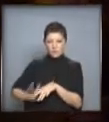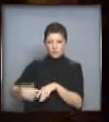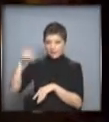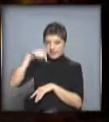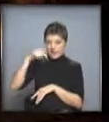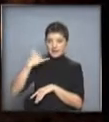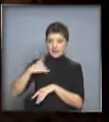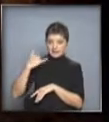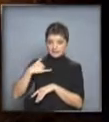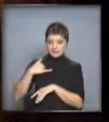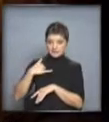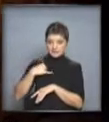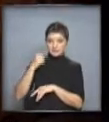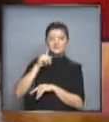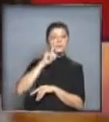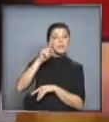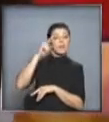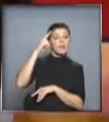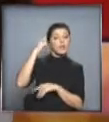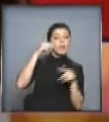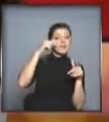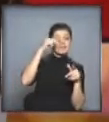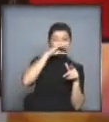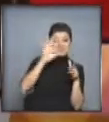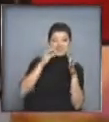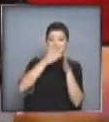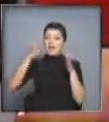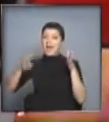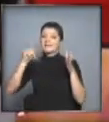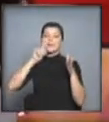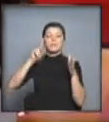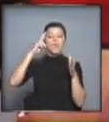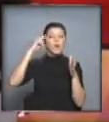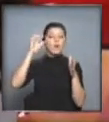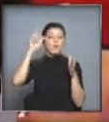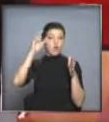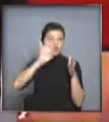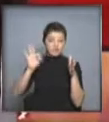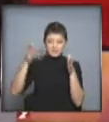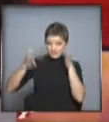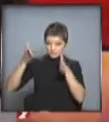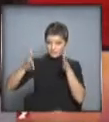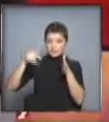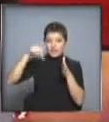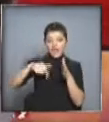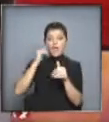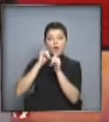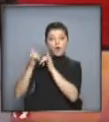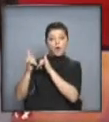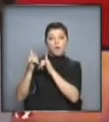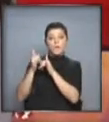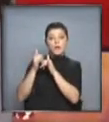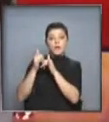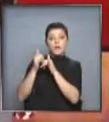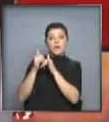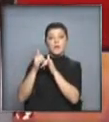nuestro país, en los años de los 70, los 80 también, quizás los chicos, por ejemplo, no tenían las mismas posibilidades de, por